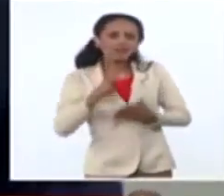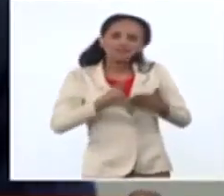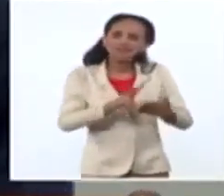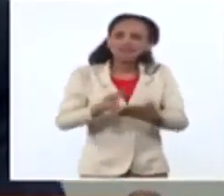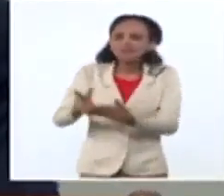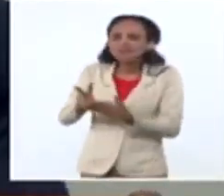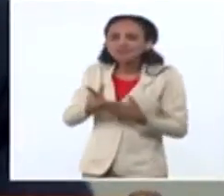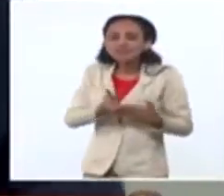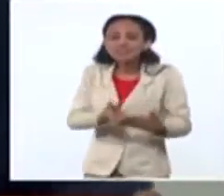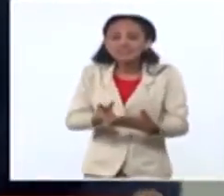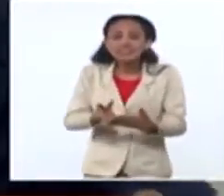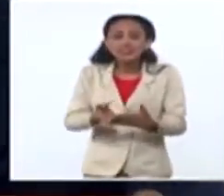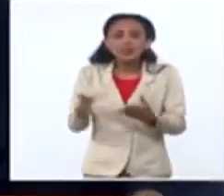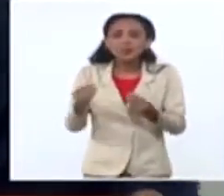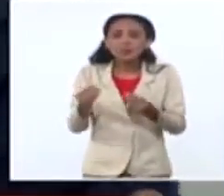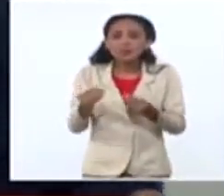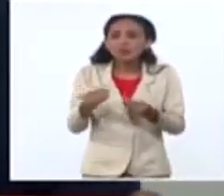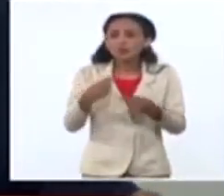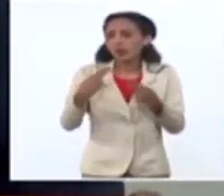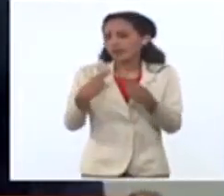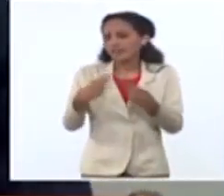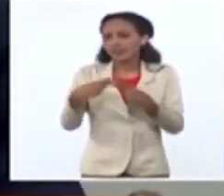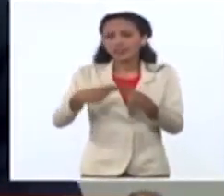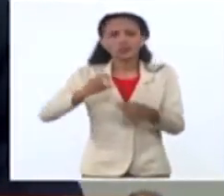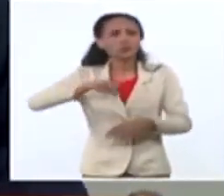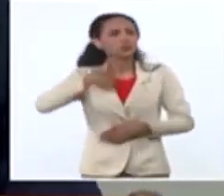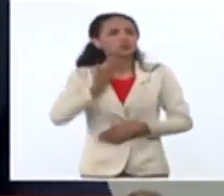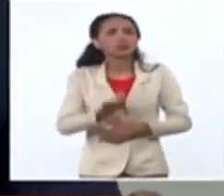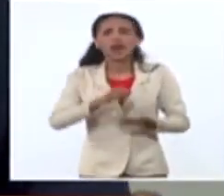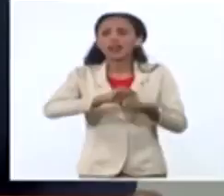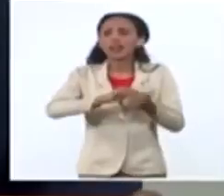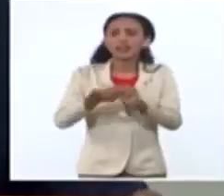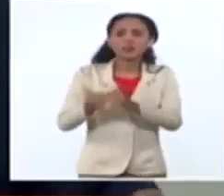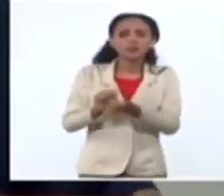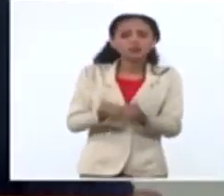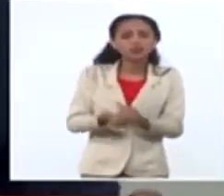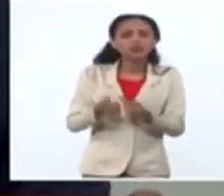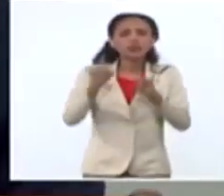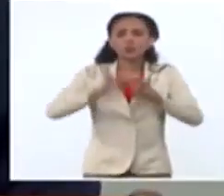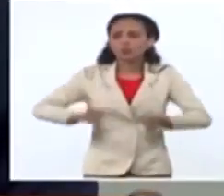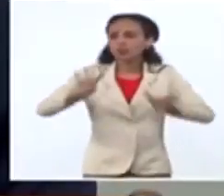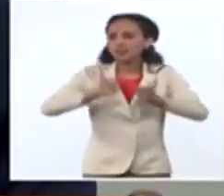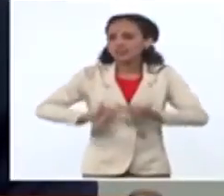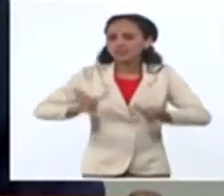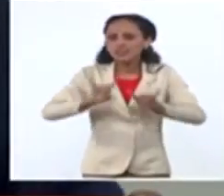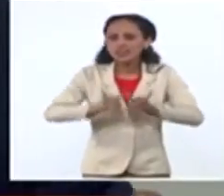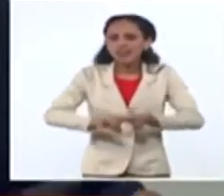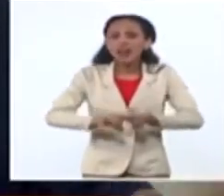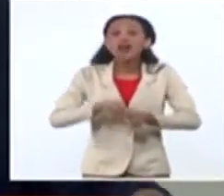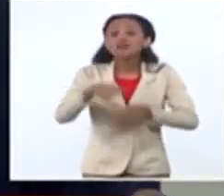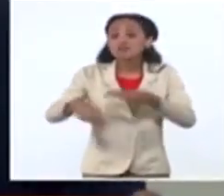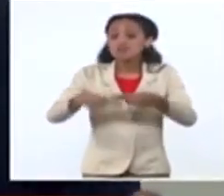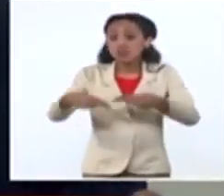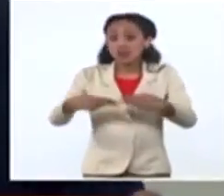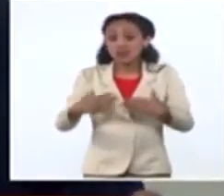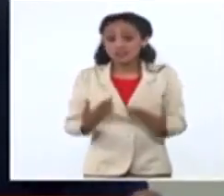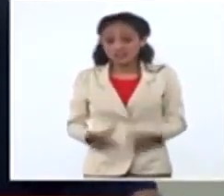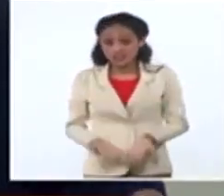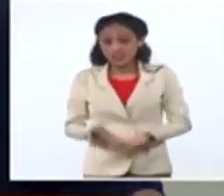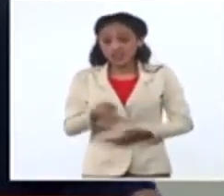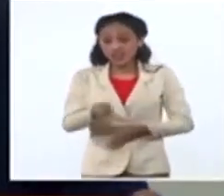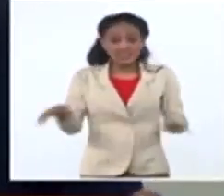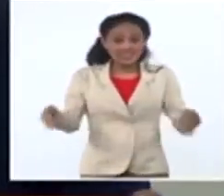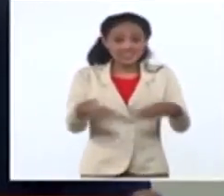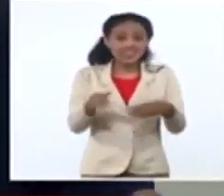eventos numerosos, culturales, deportivos, académicos, que se van a estar produciendo en este cierre de